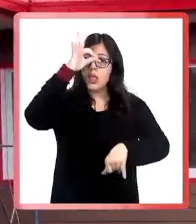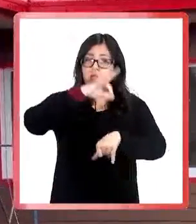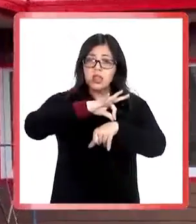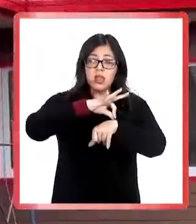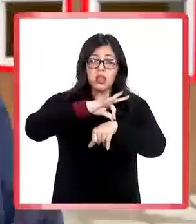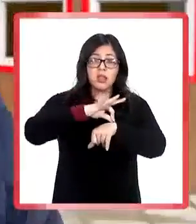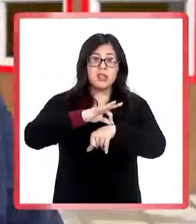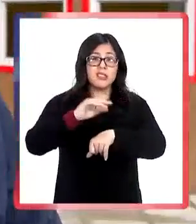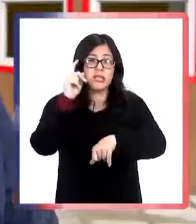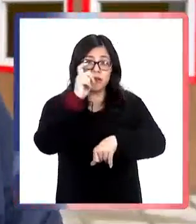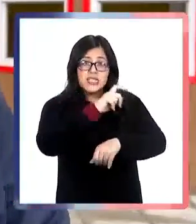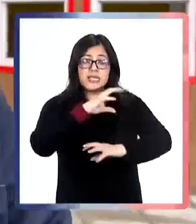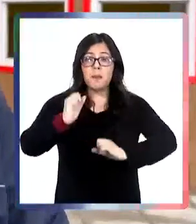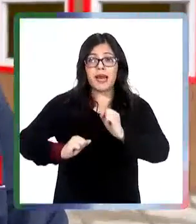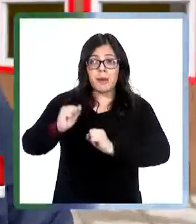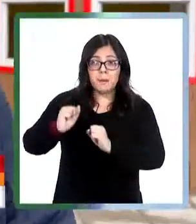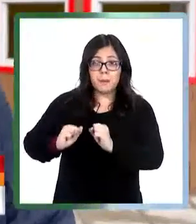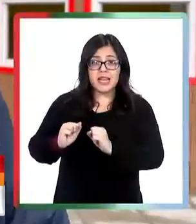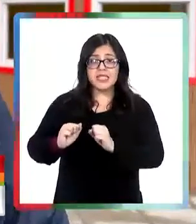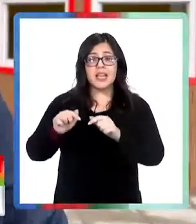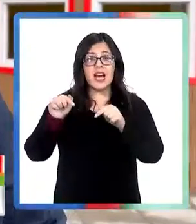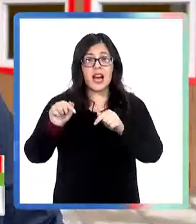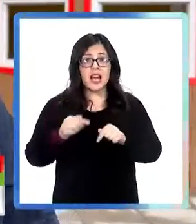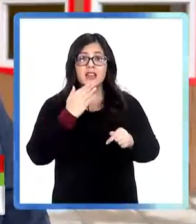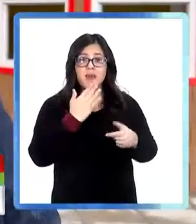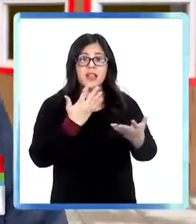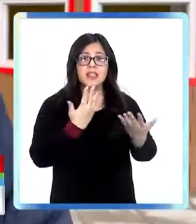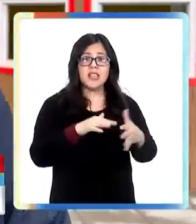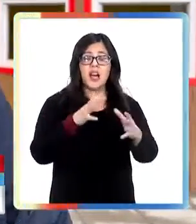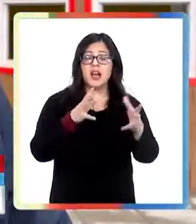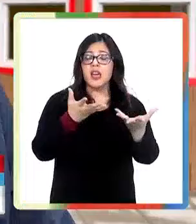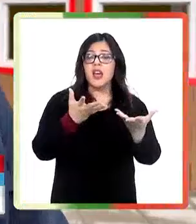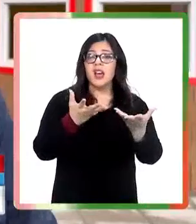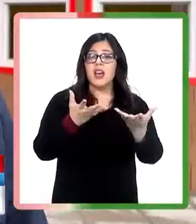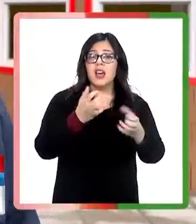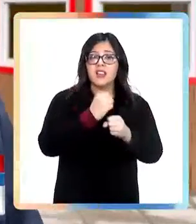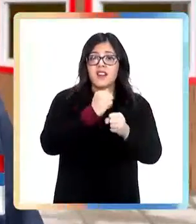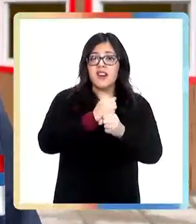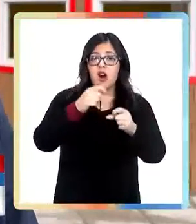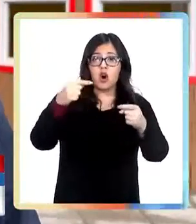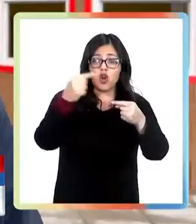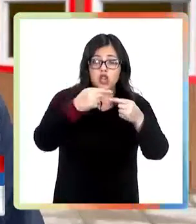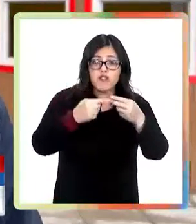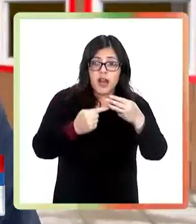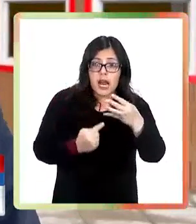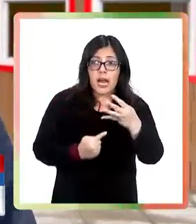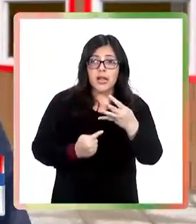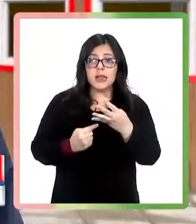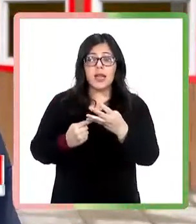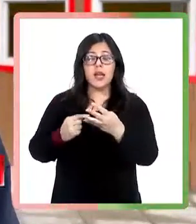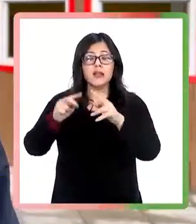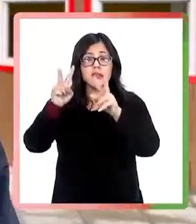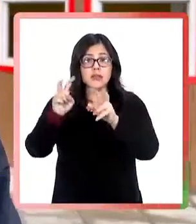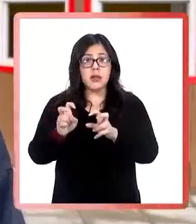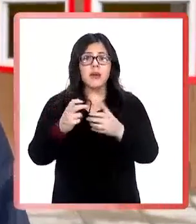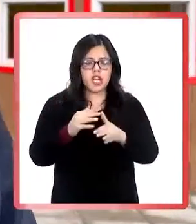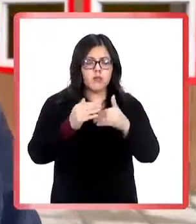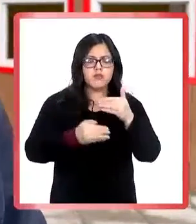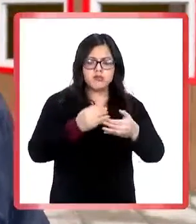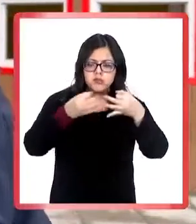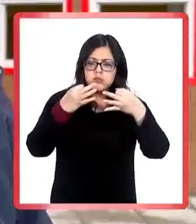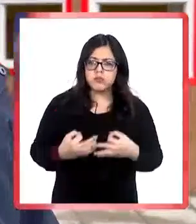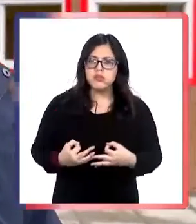contratista, son de las obras con Coinco, con Trincao, con Auchac que hemos sacado adelante y otras más que hemos sacado adelante